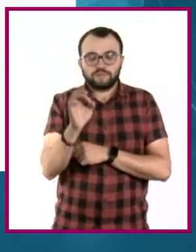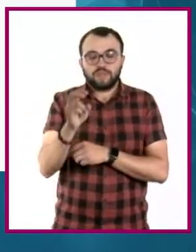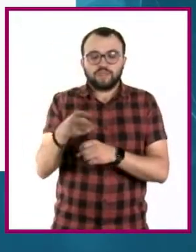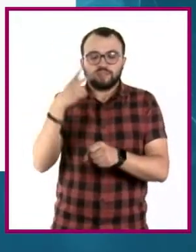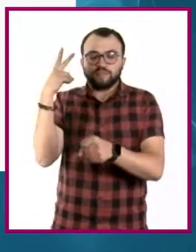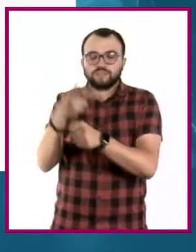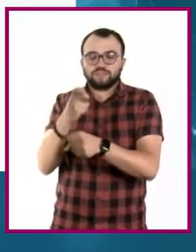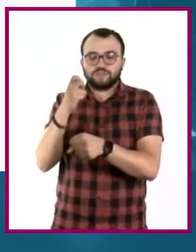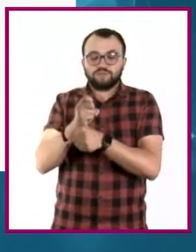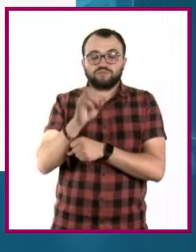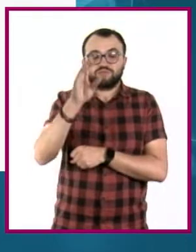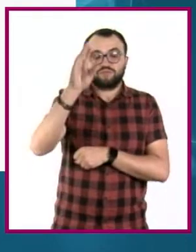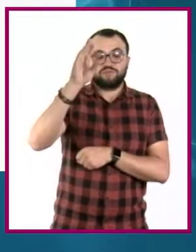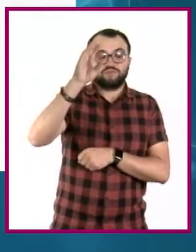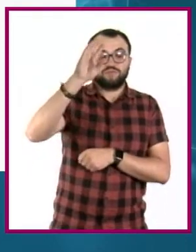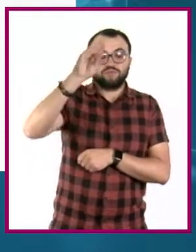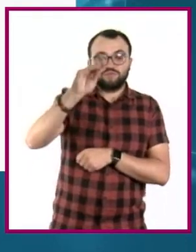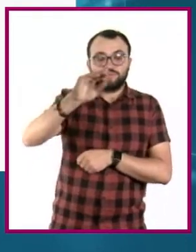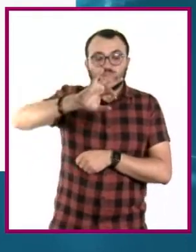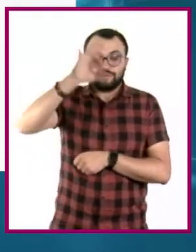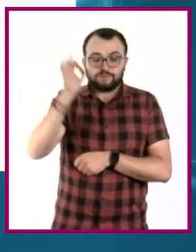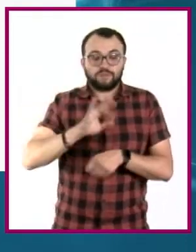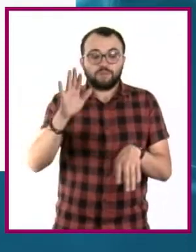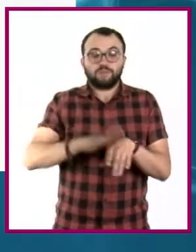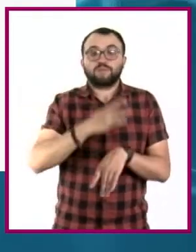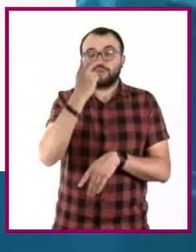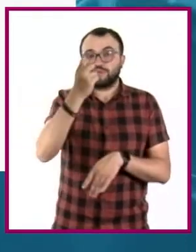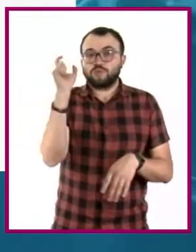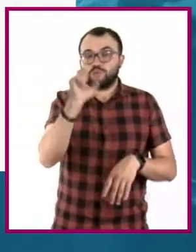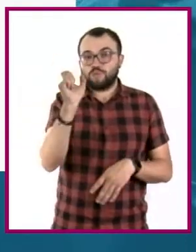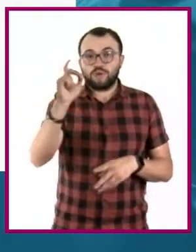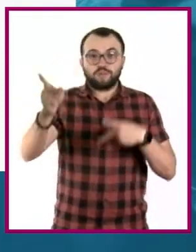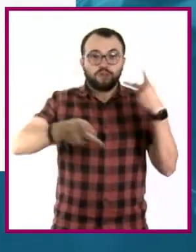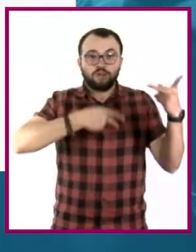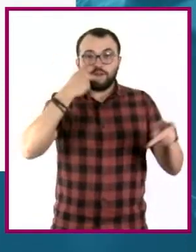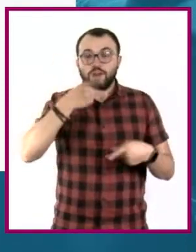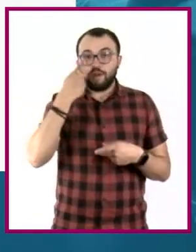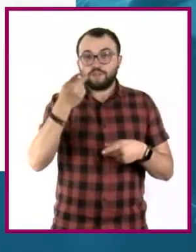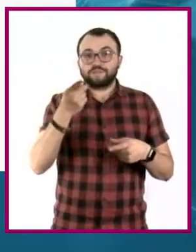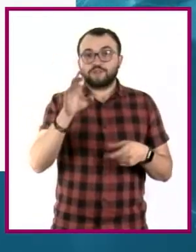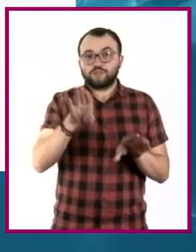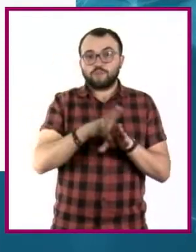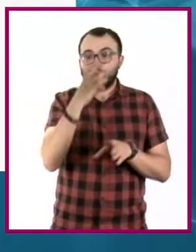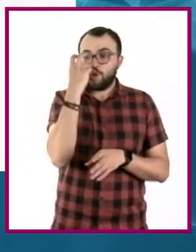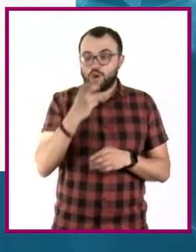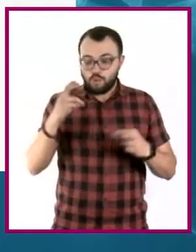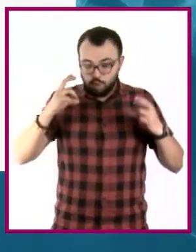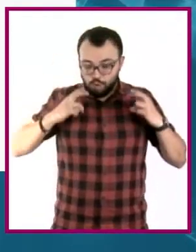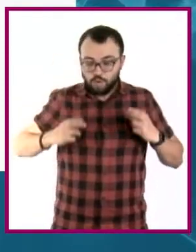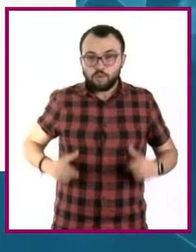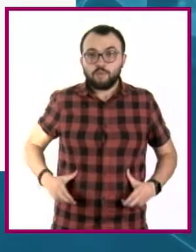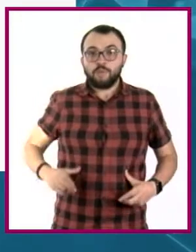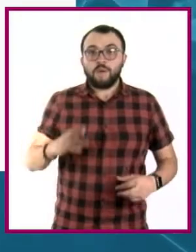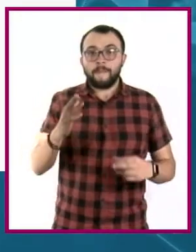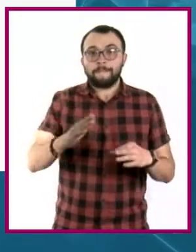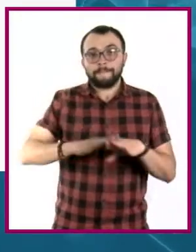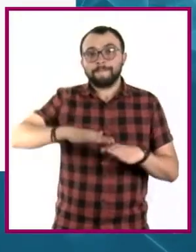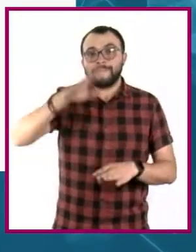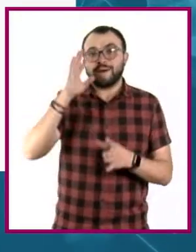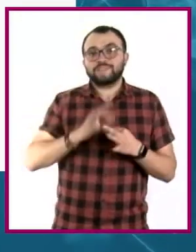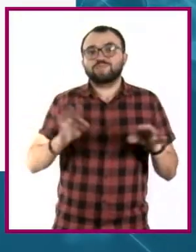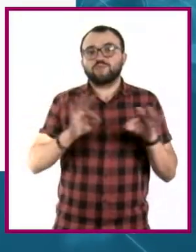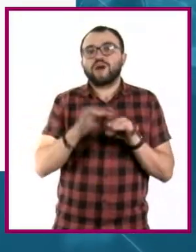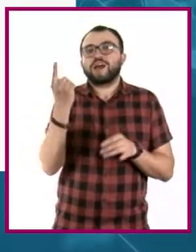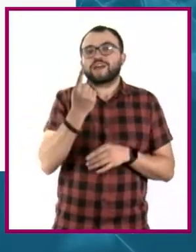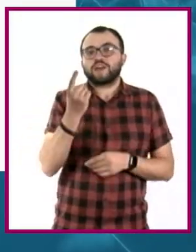del 90%. Por ello, al hablar, quizá el lenguaje corporal y lo que no se dice sean más importantes que